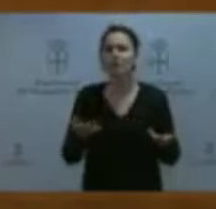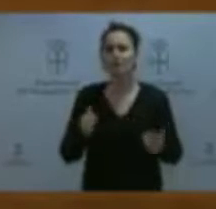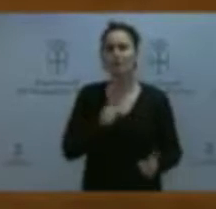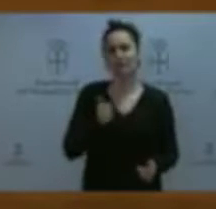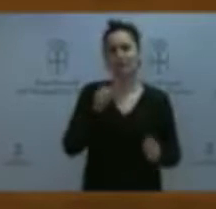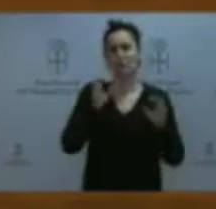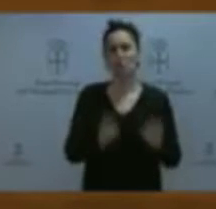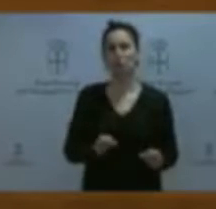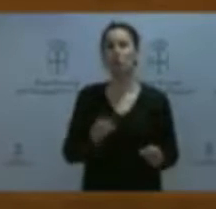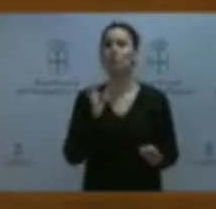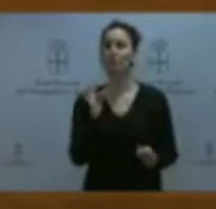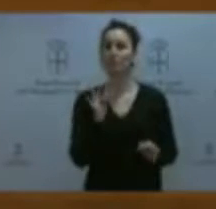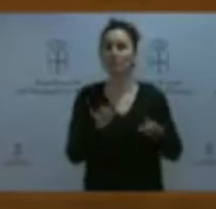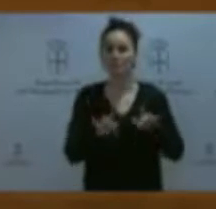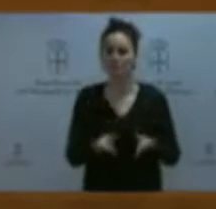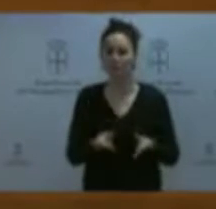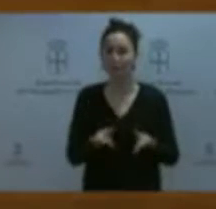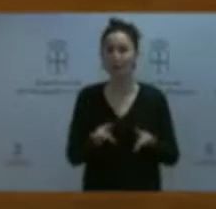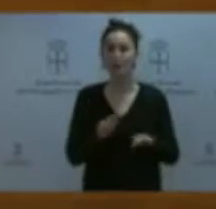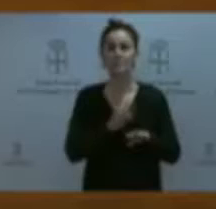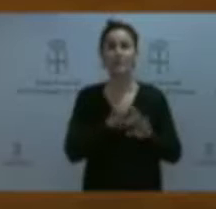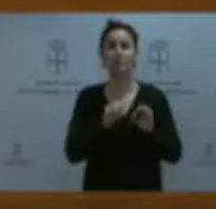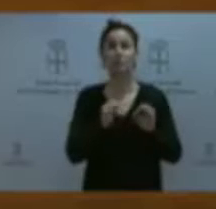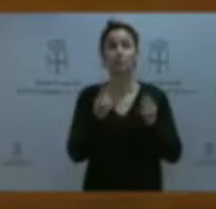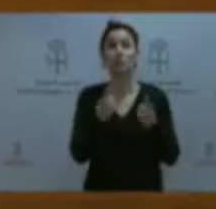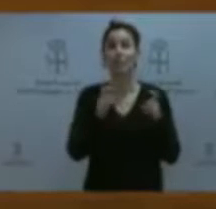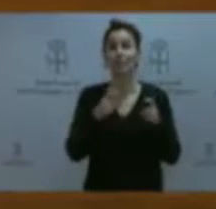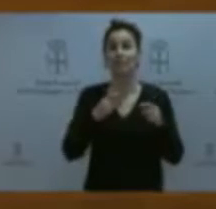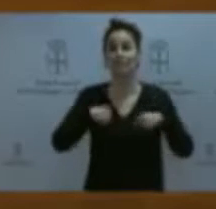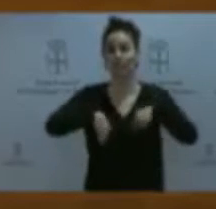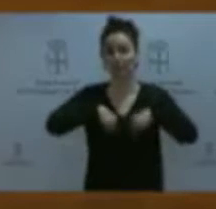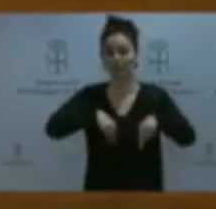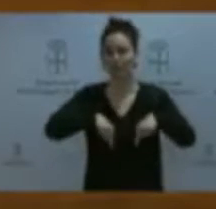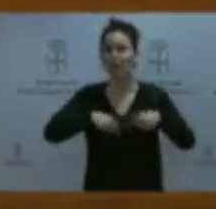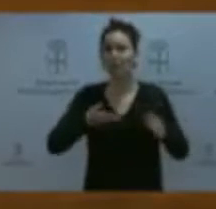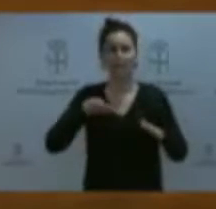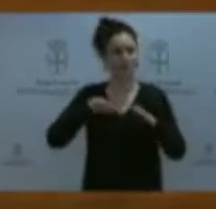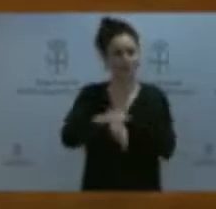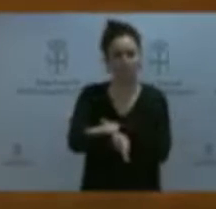reducimos la necesidad de desplazarse. En una palabra, accesibilidad como